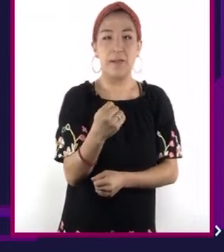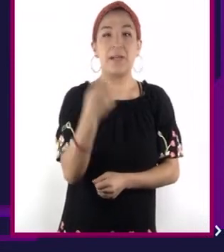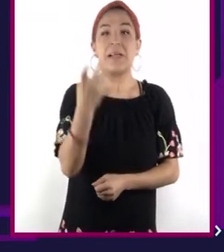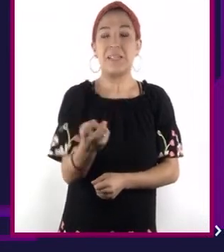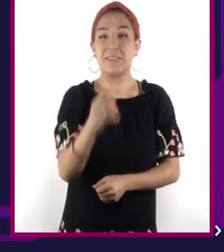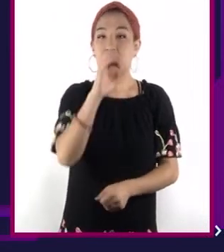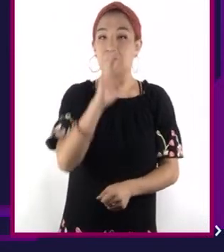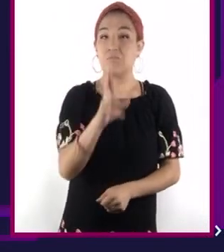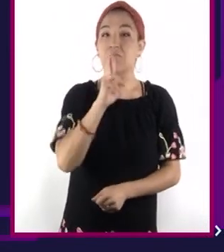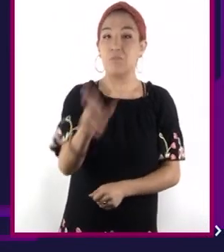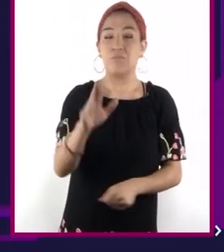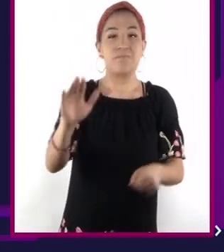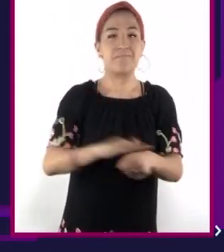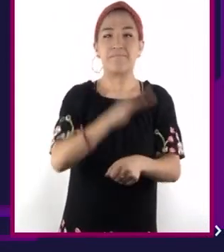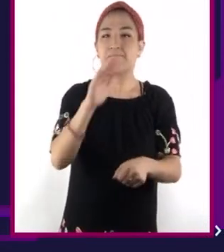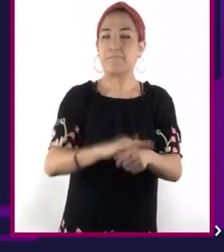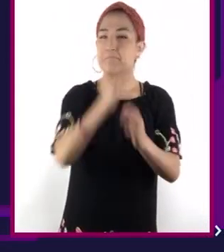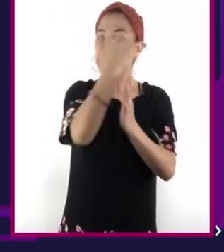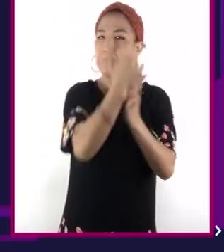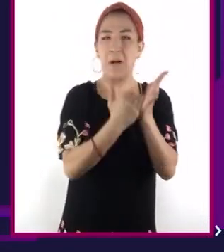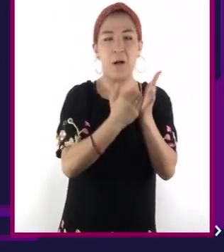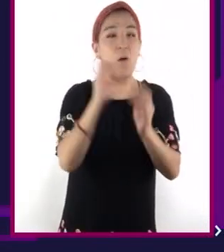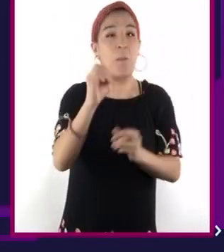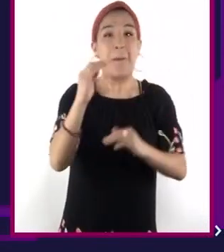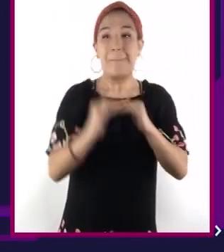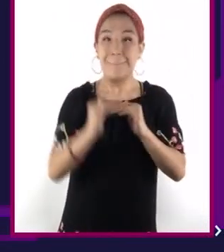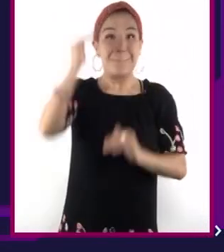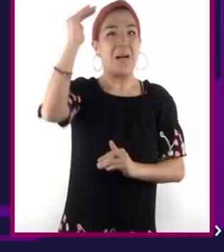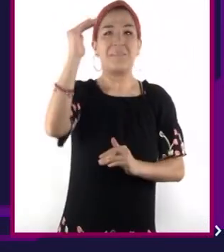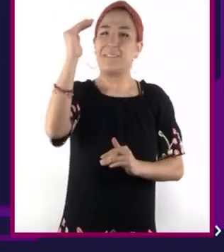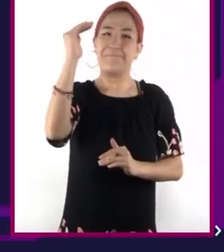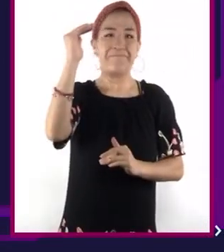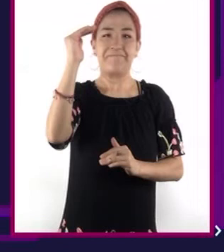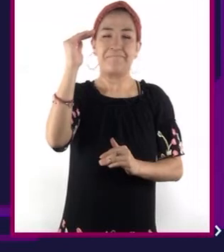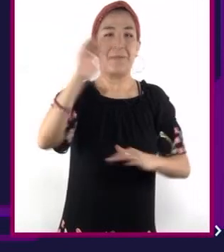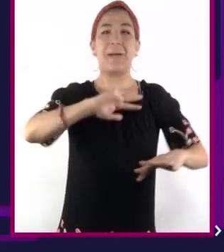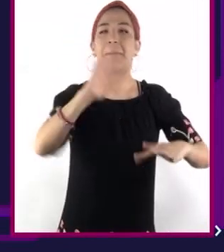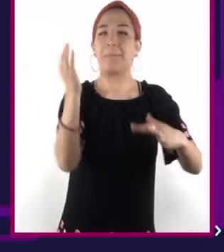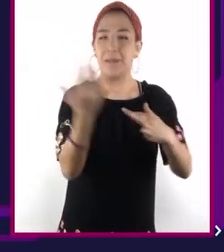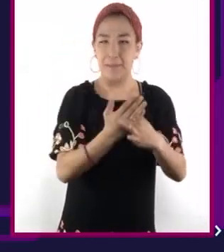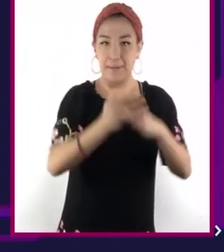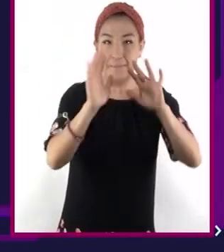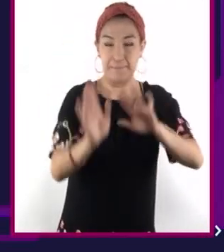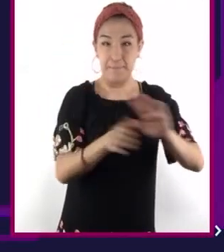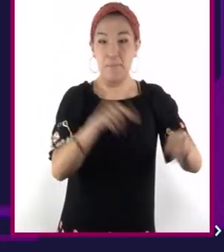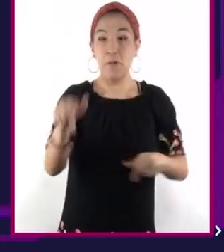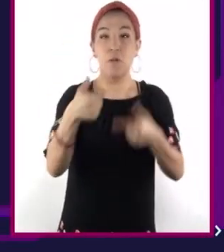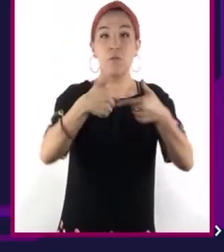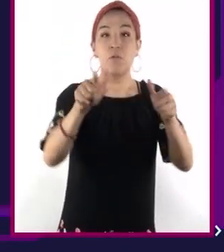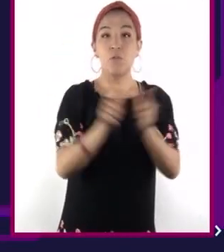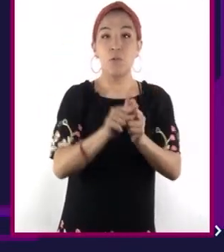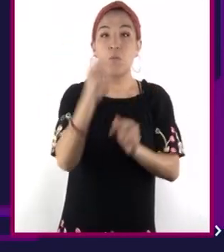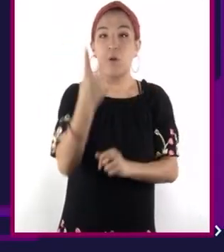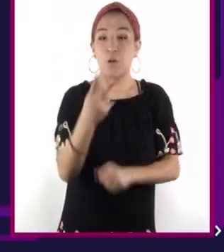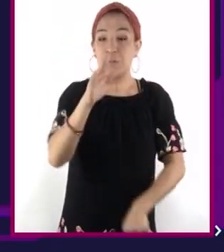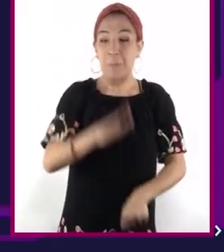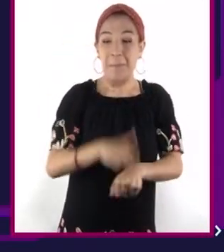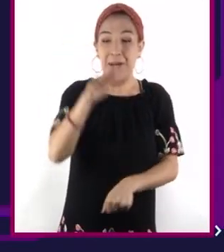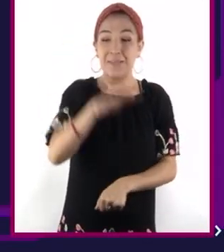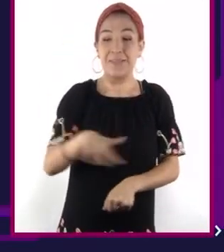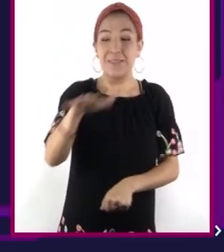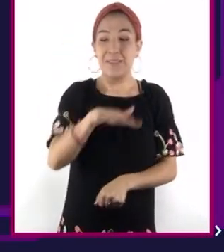obtuvieron calificaciones muy bajas o muy altas. En cambio, en el grupo 2 la mayoría de